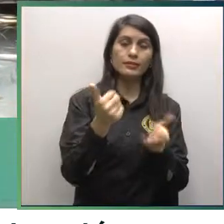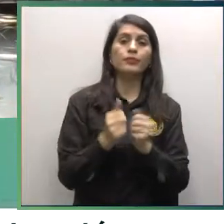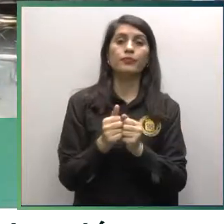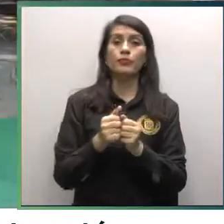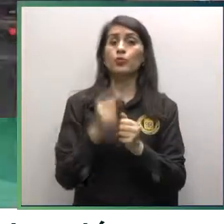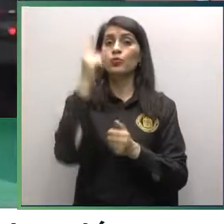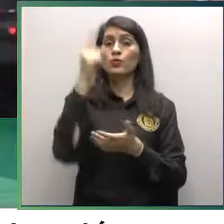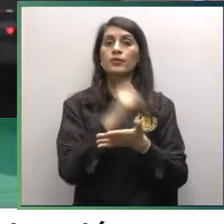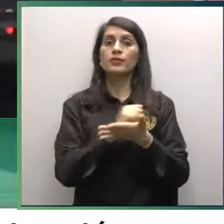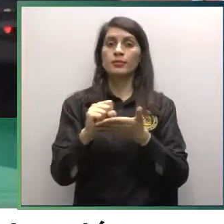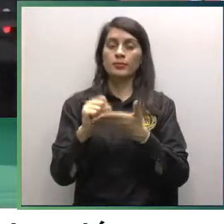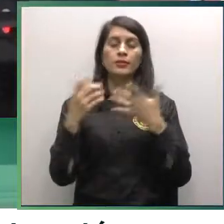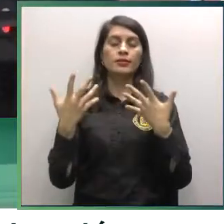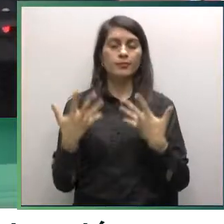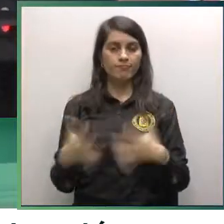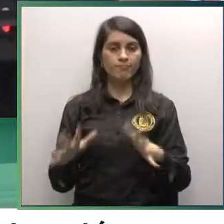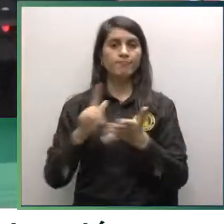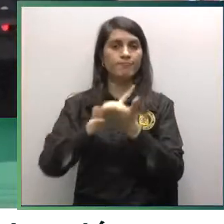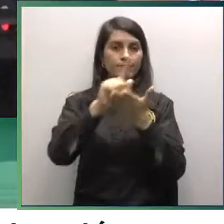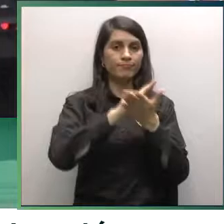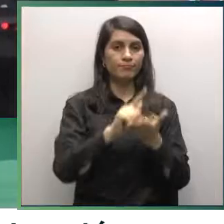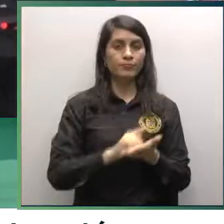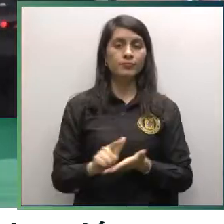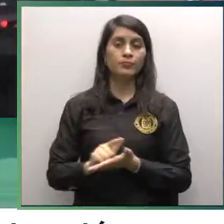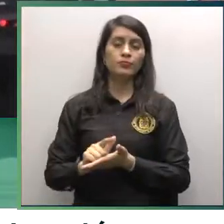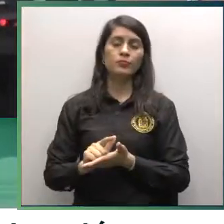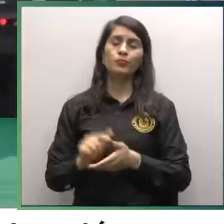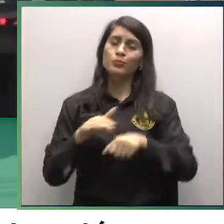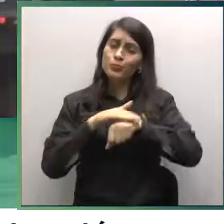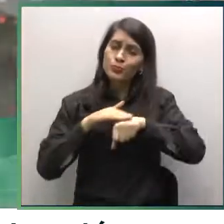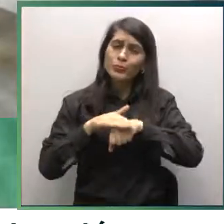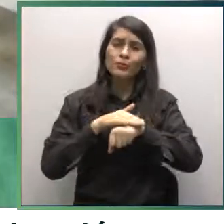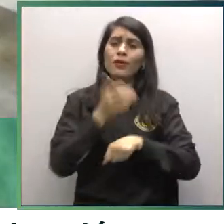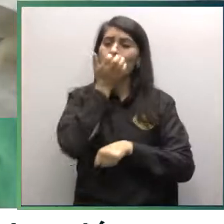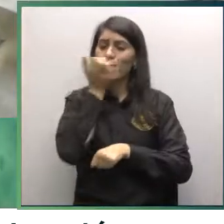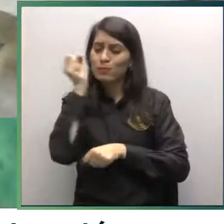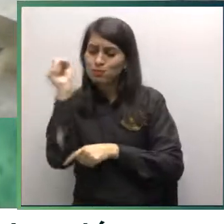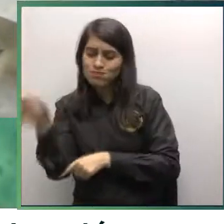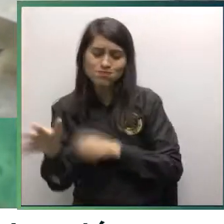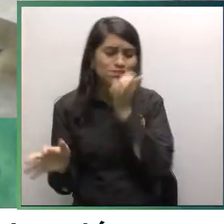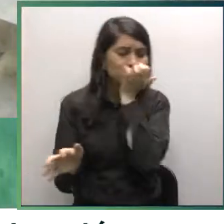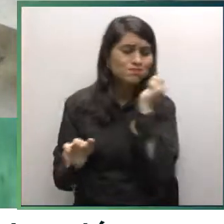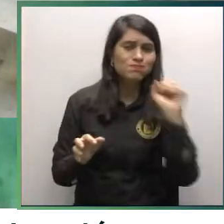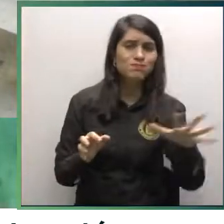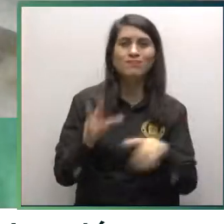tenemos una semana de estar aquí en lo que es la limpieza. Tratemos de no tirar basura en lo que son las cunetas